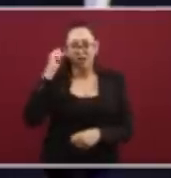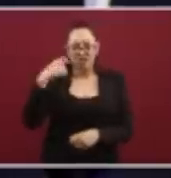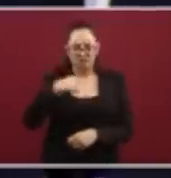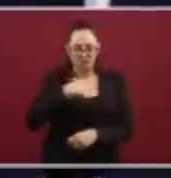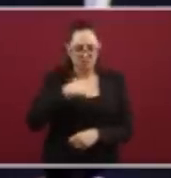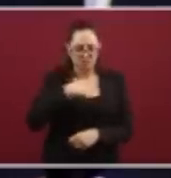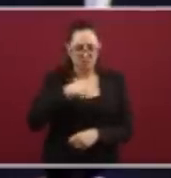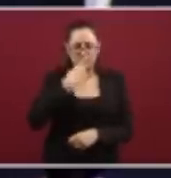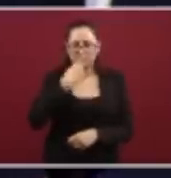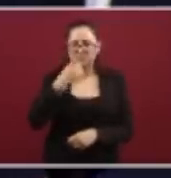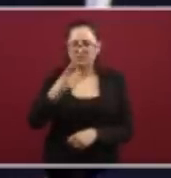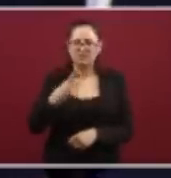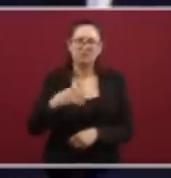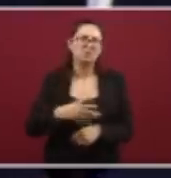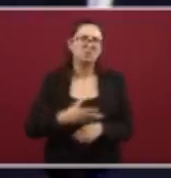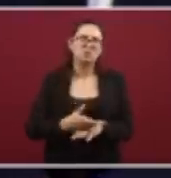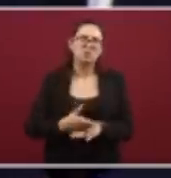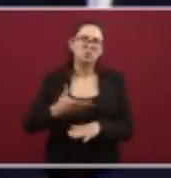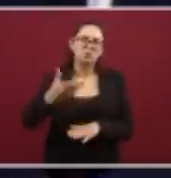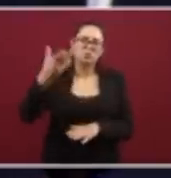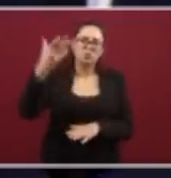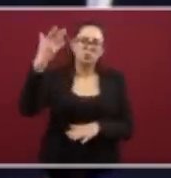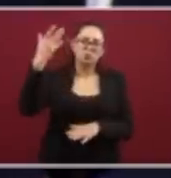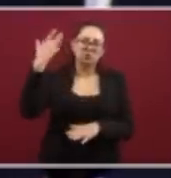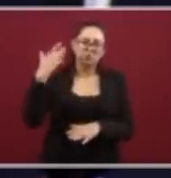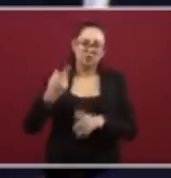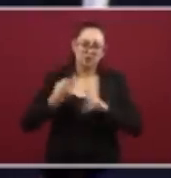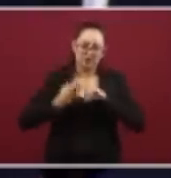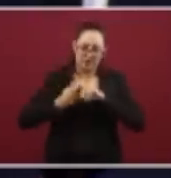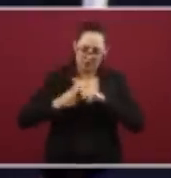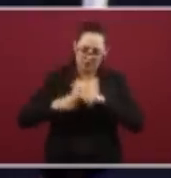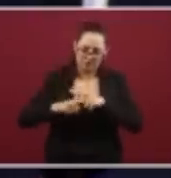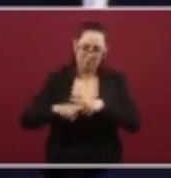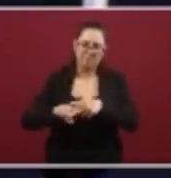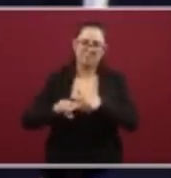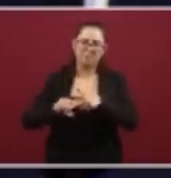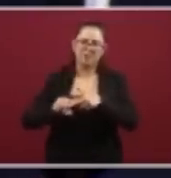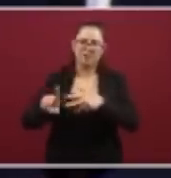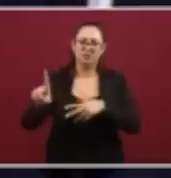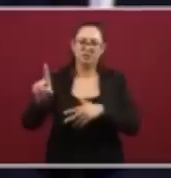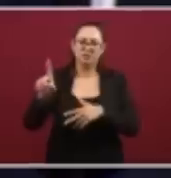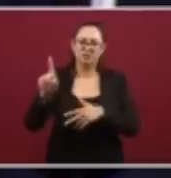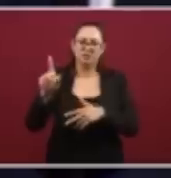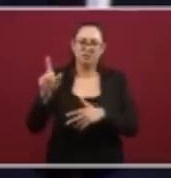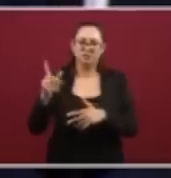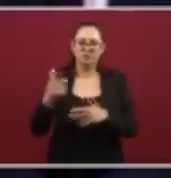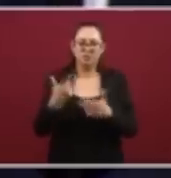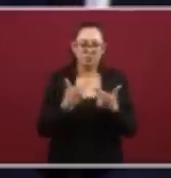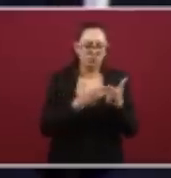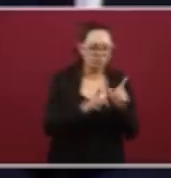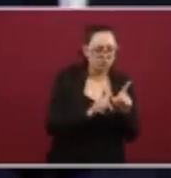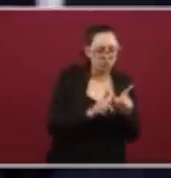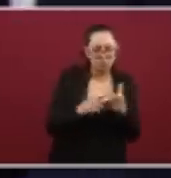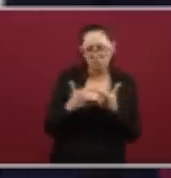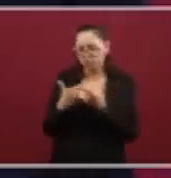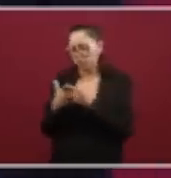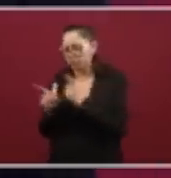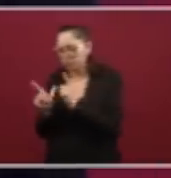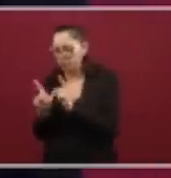y el inicio de la vida desde la existencia a los primeros grupos